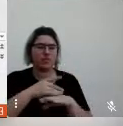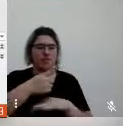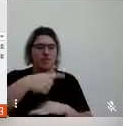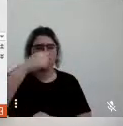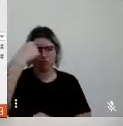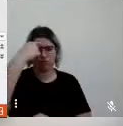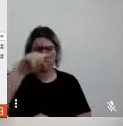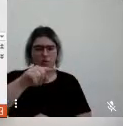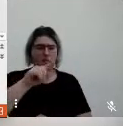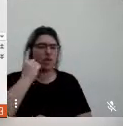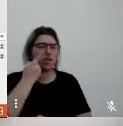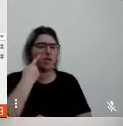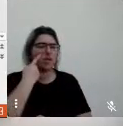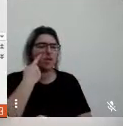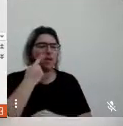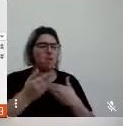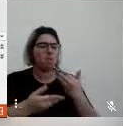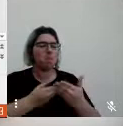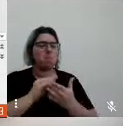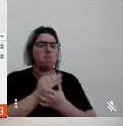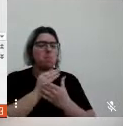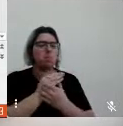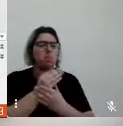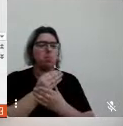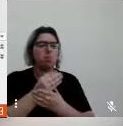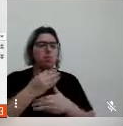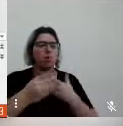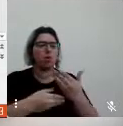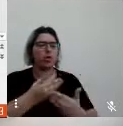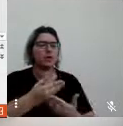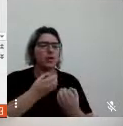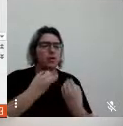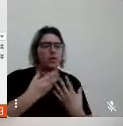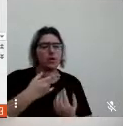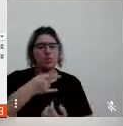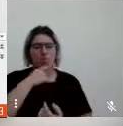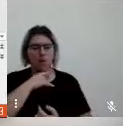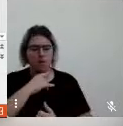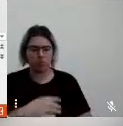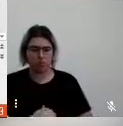identificar un buen producto procesado de un mal procesado.